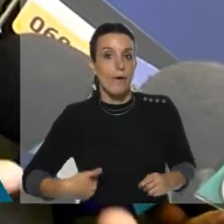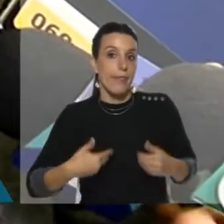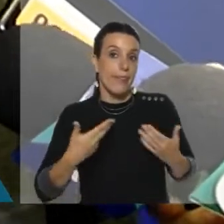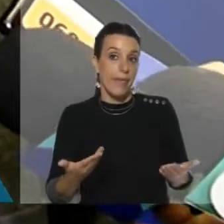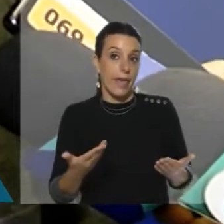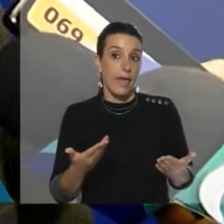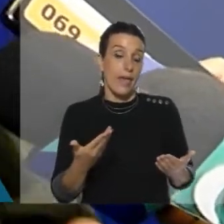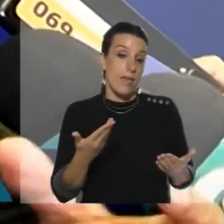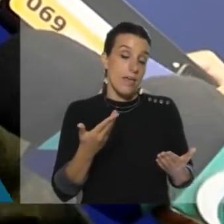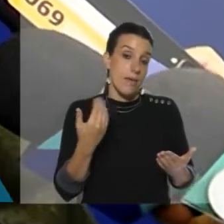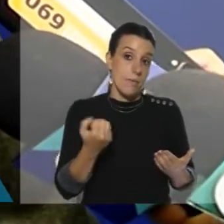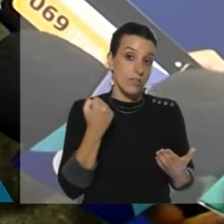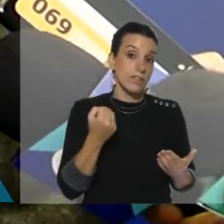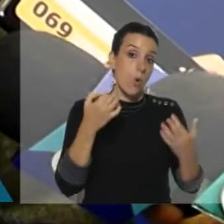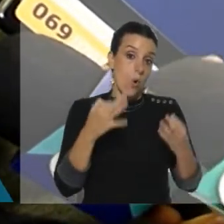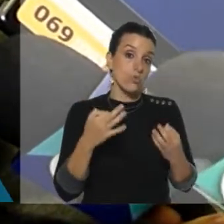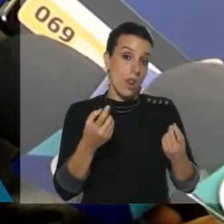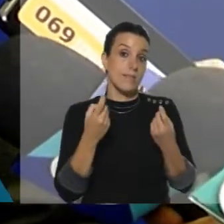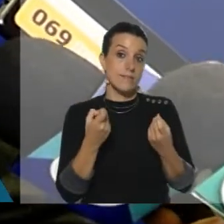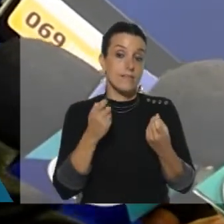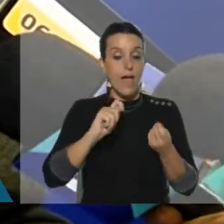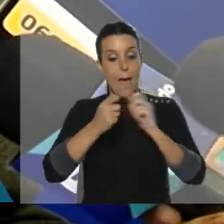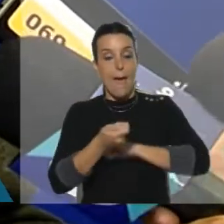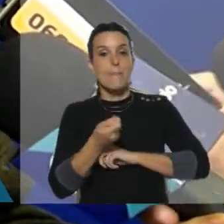una de cuyas patas es justamente la reforma de la carrera administrativa